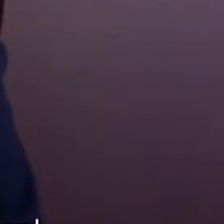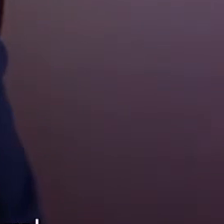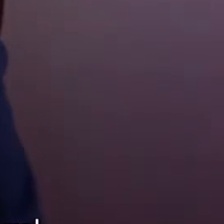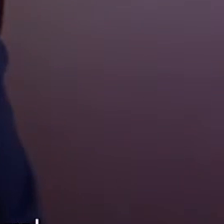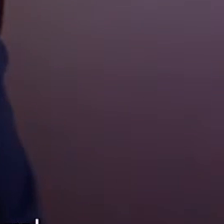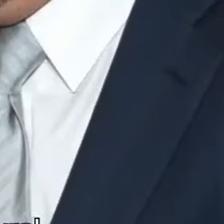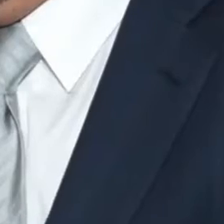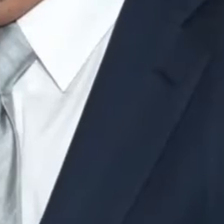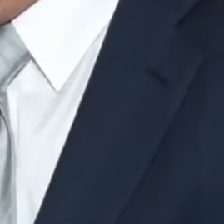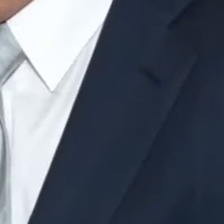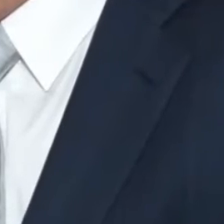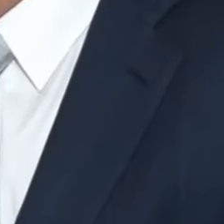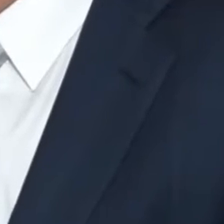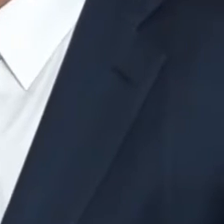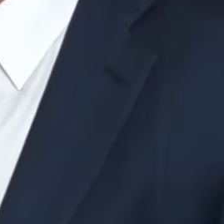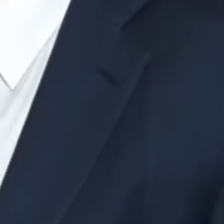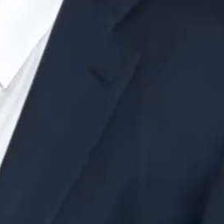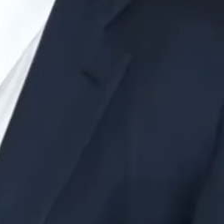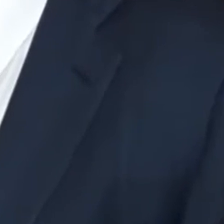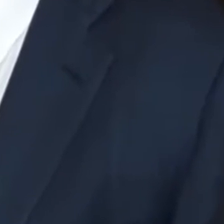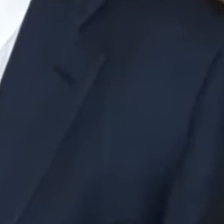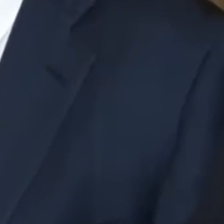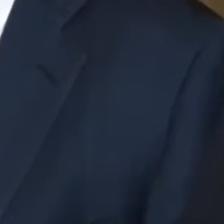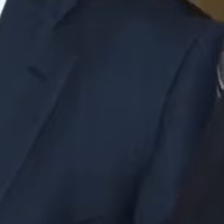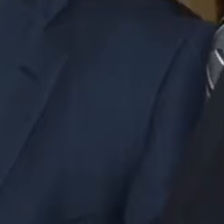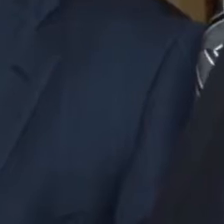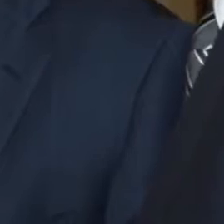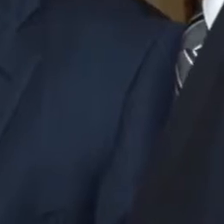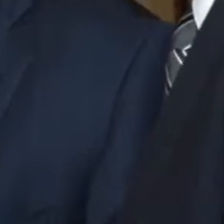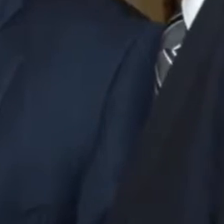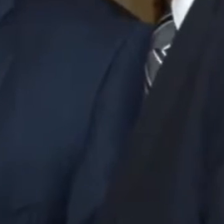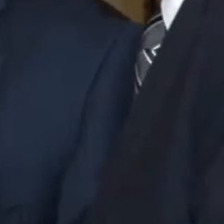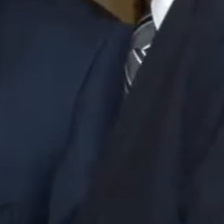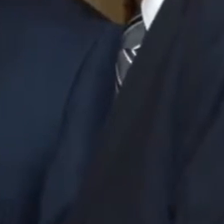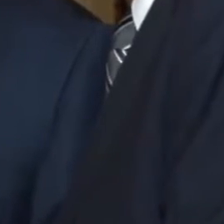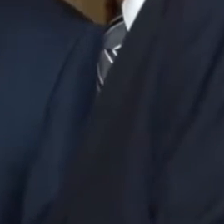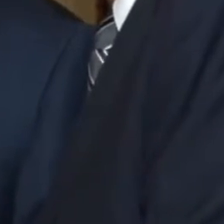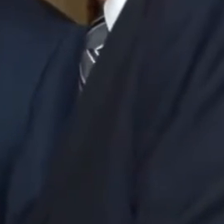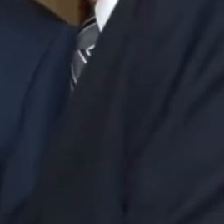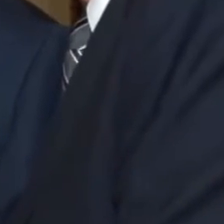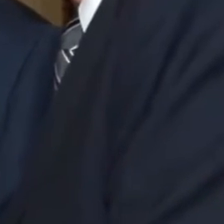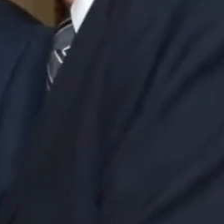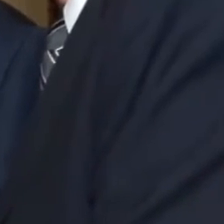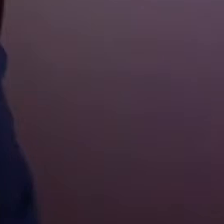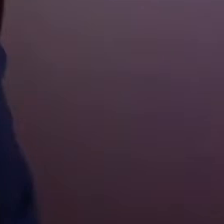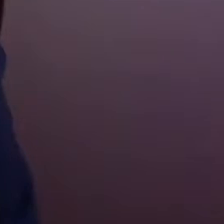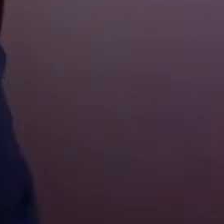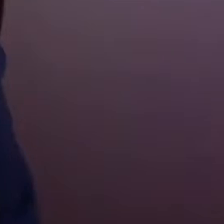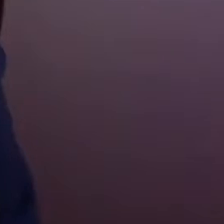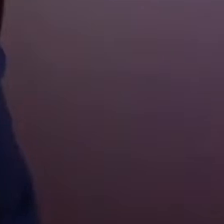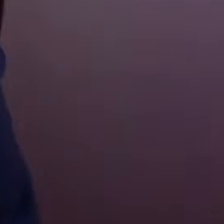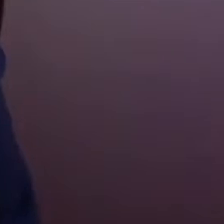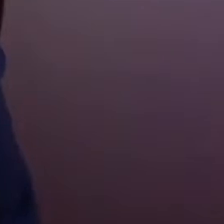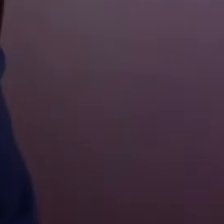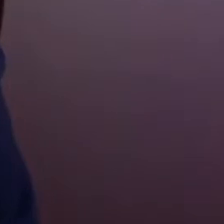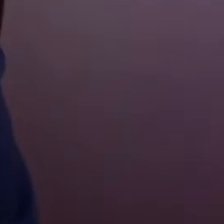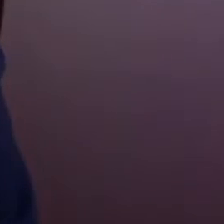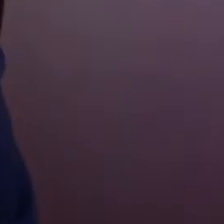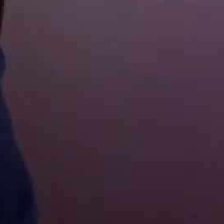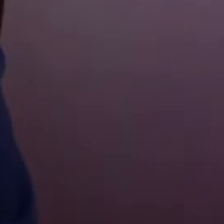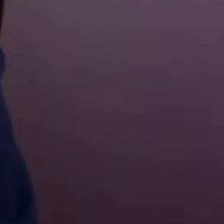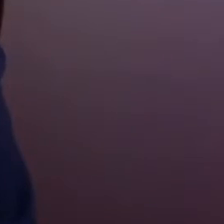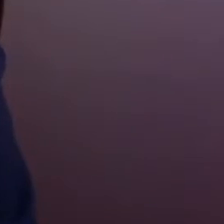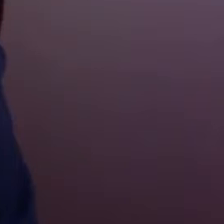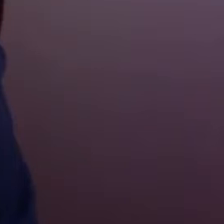patrimonio cultural. Se va un gran mexicano, un gran universitario, una autoridad moral que